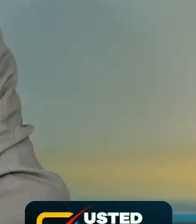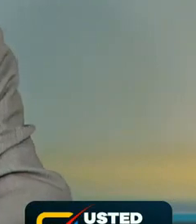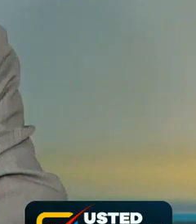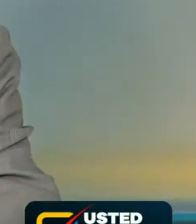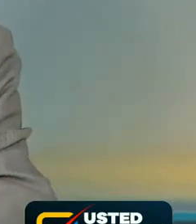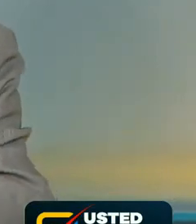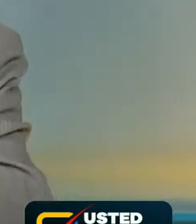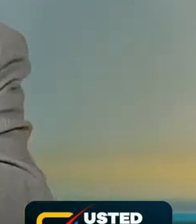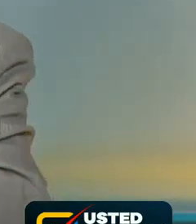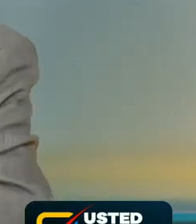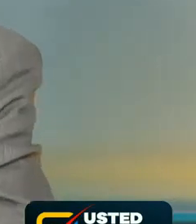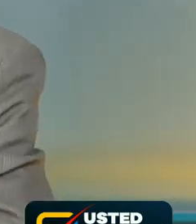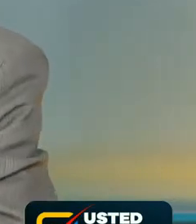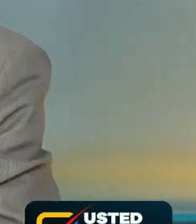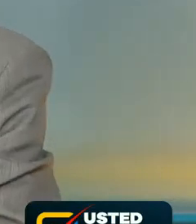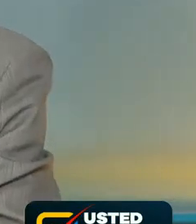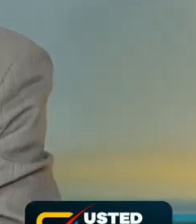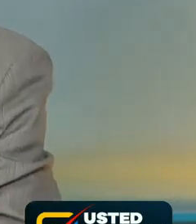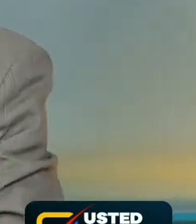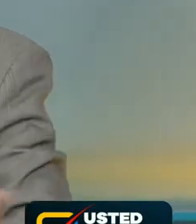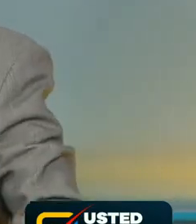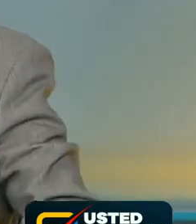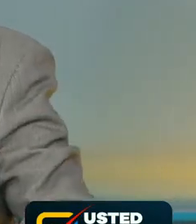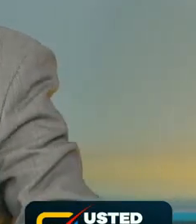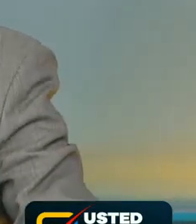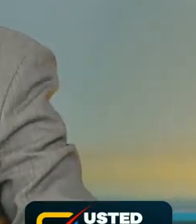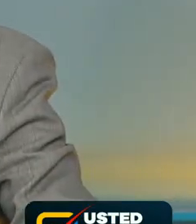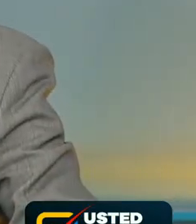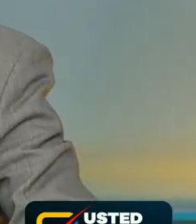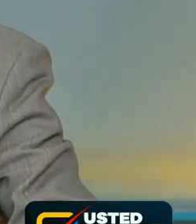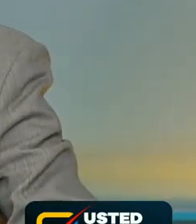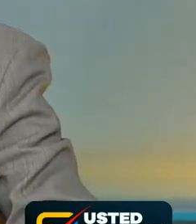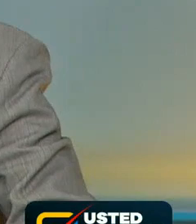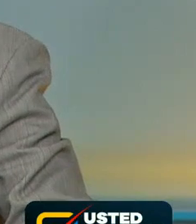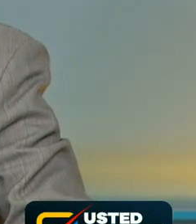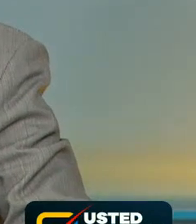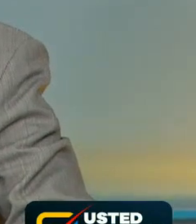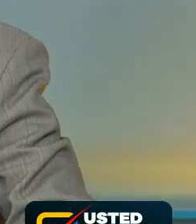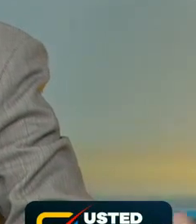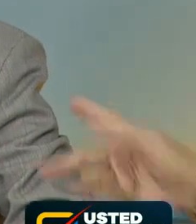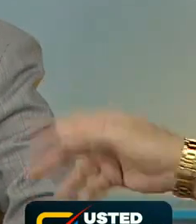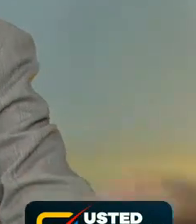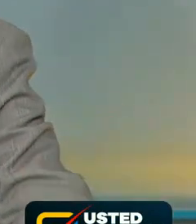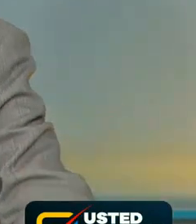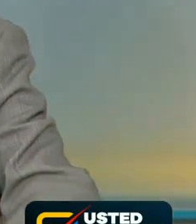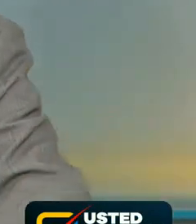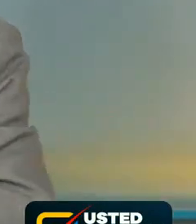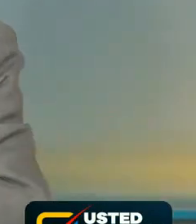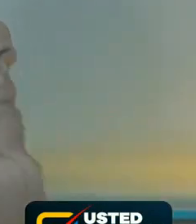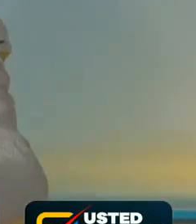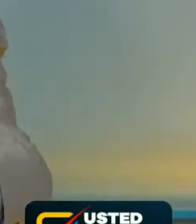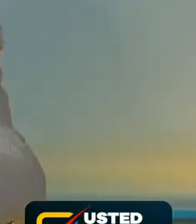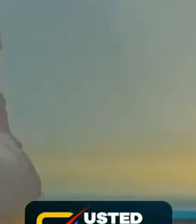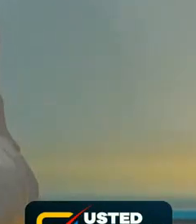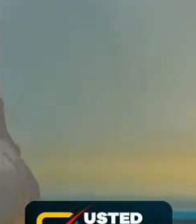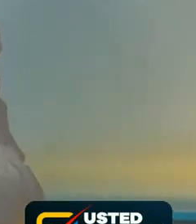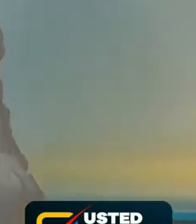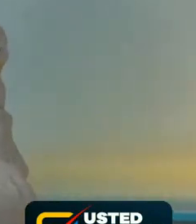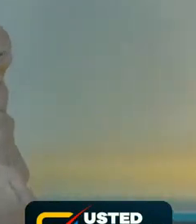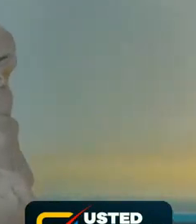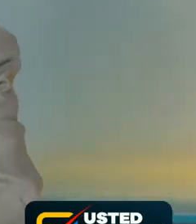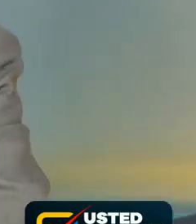yacheo y del tuiteo y todas esas cosas, ya no se conversa. Ya no se conversa. Y tengo, a mí me siguen